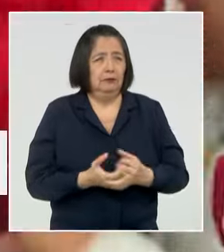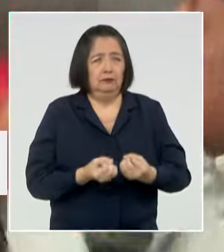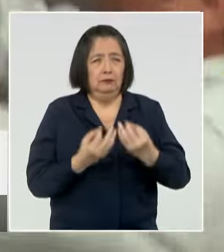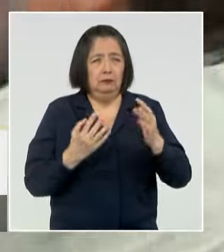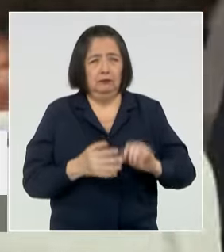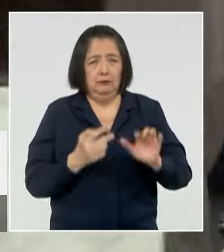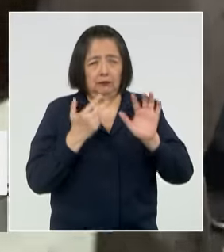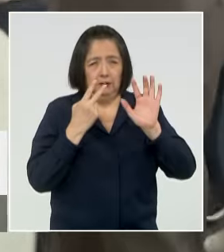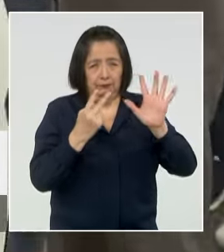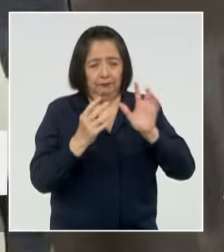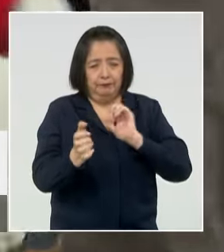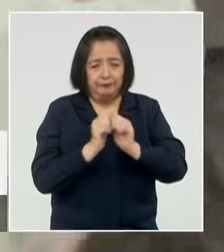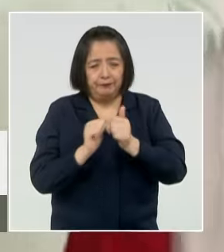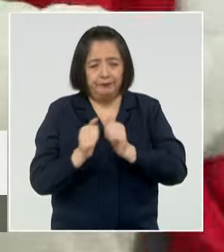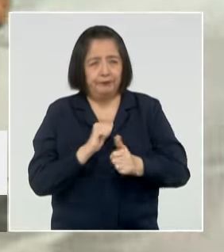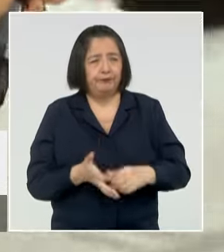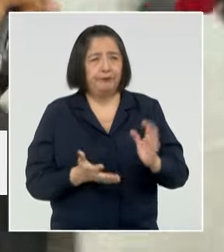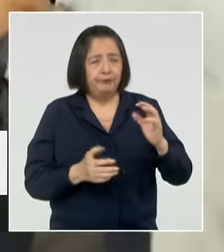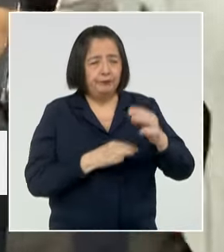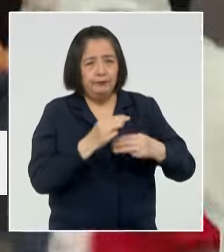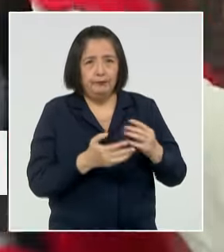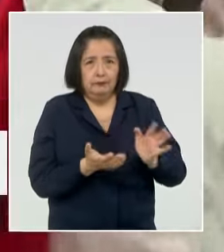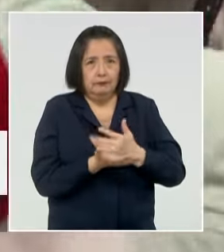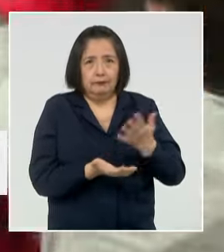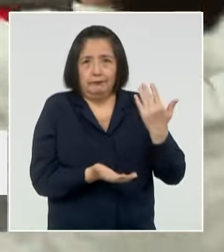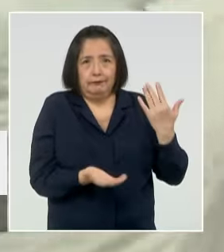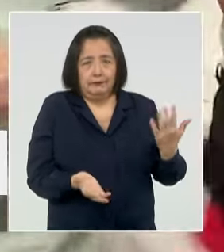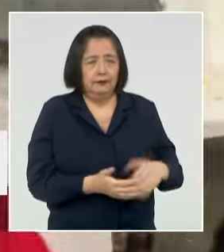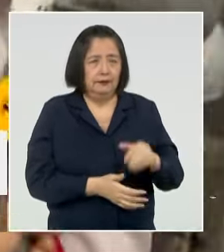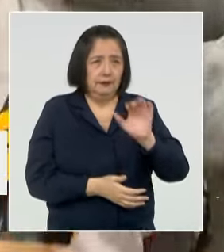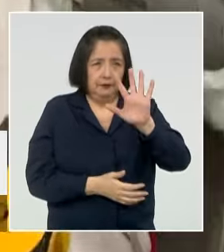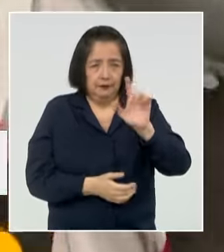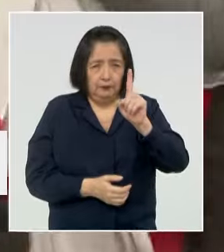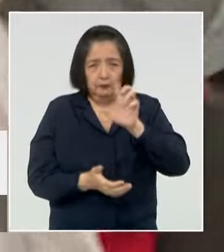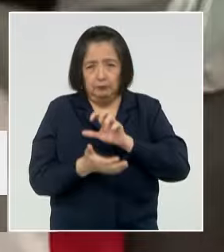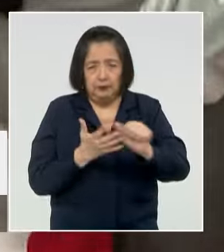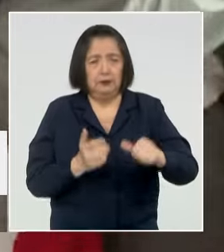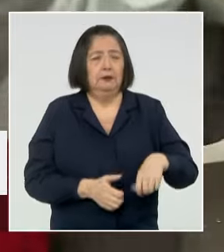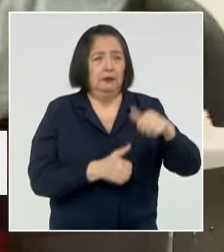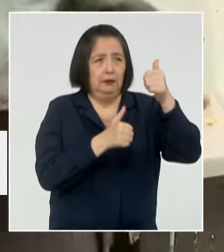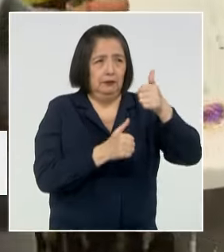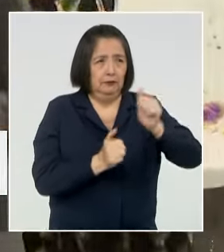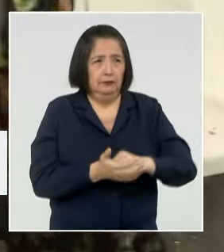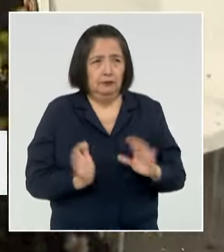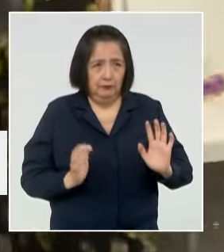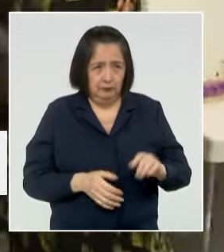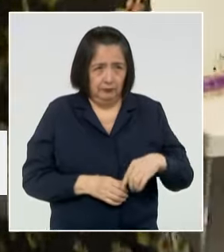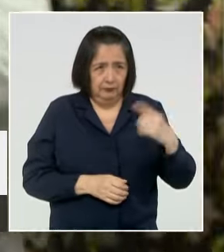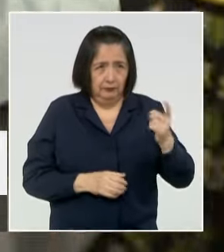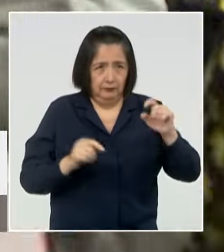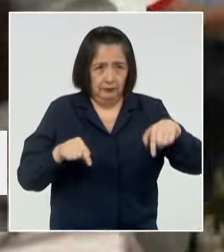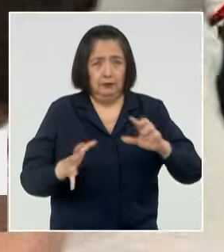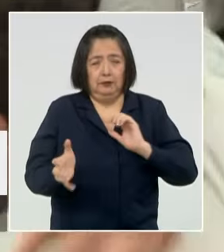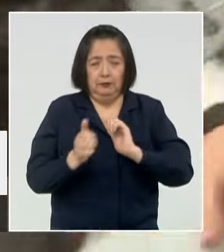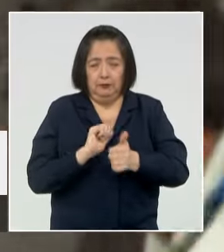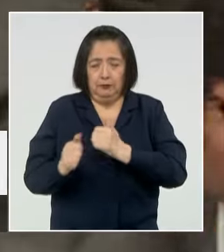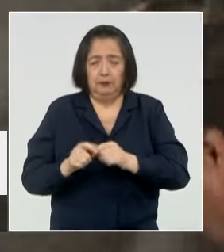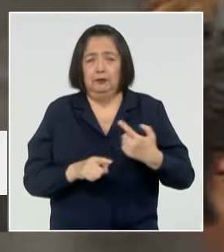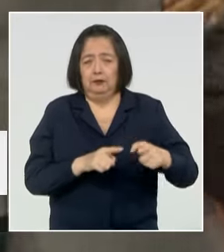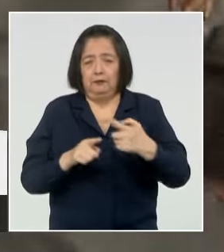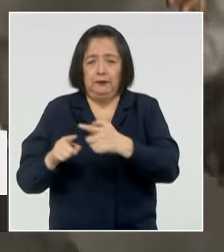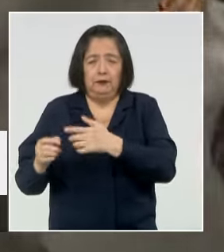7 campeonatos mundiales, algo inédito, 5 de ellos en un solo mes, en agosto. Entonces, no solamente tenemos los Juegos